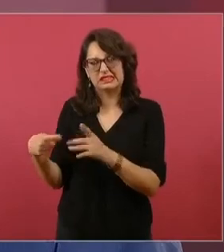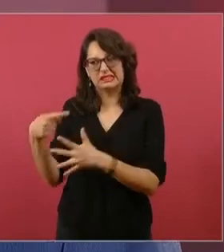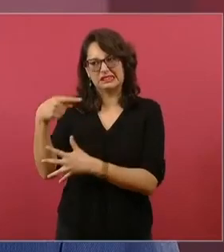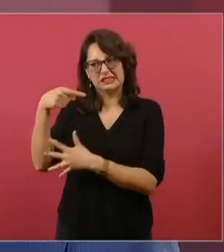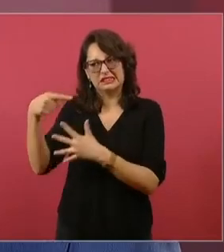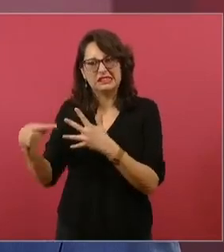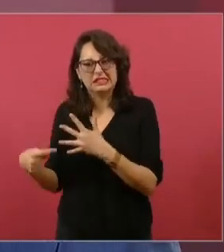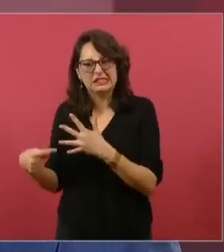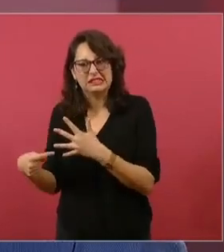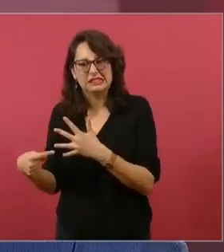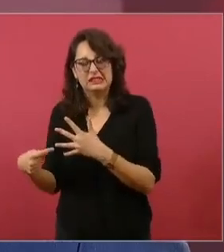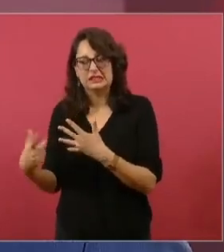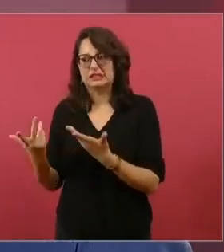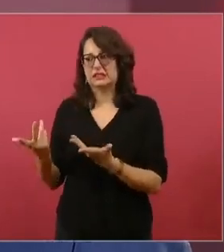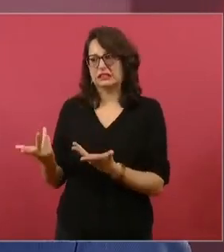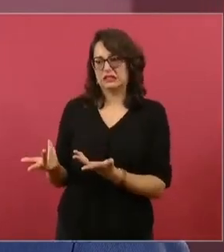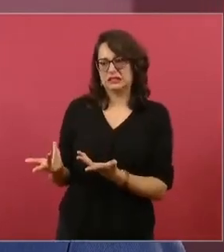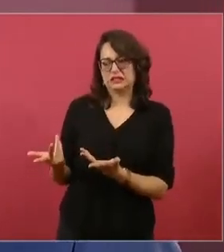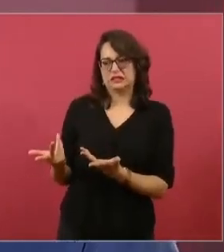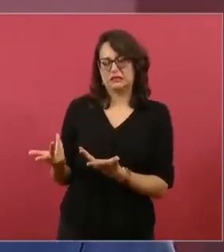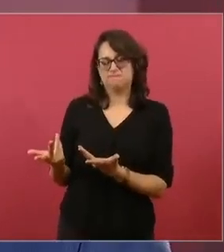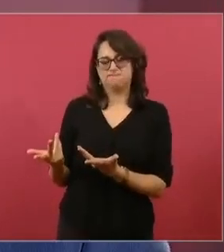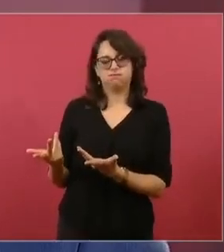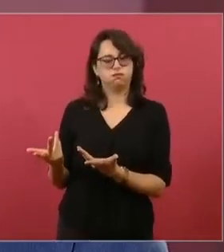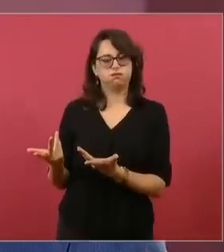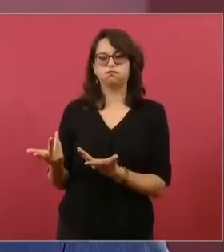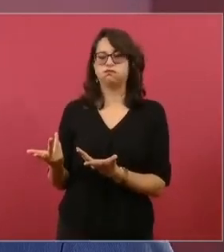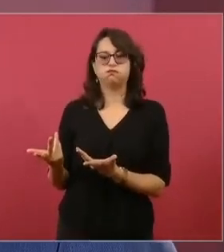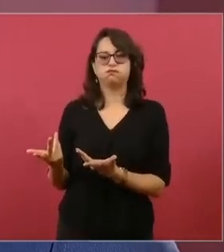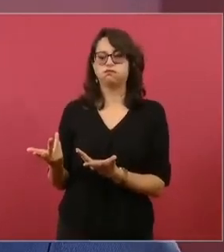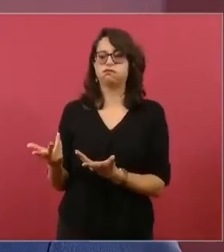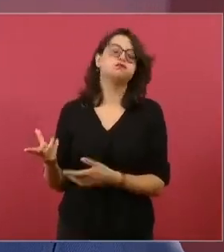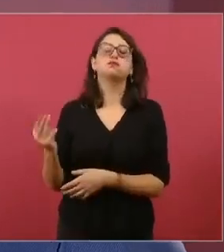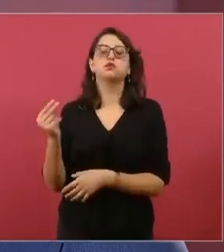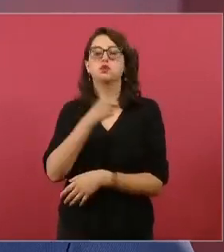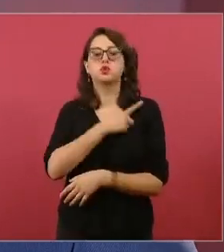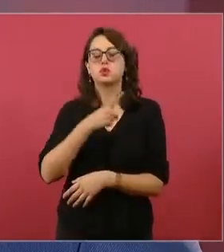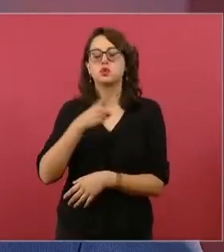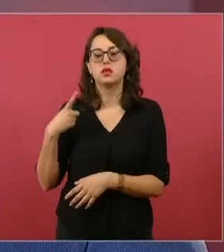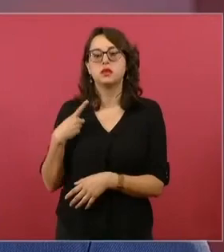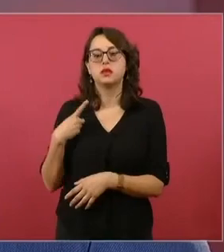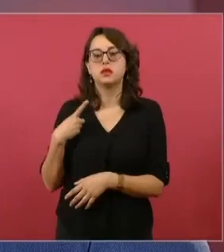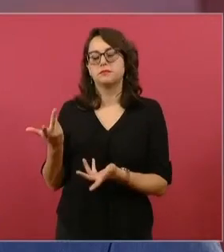que todos pensemos sobre este asunto